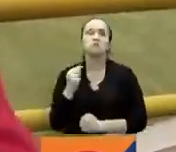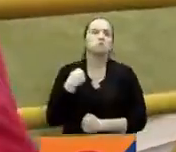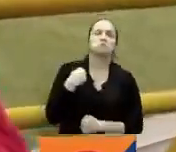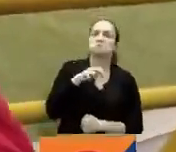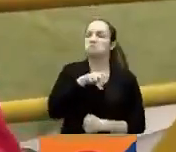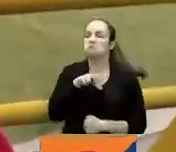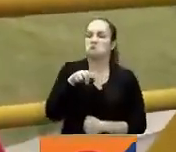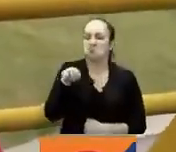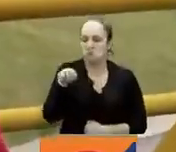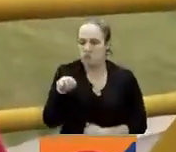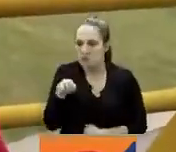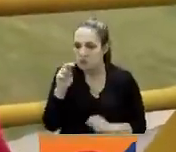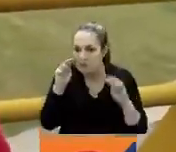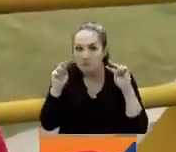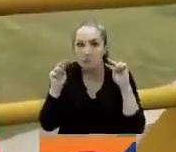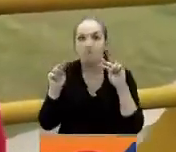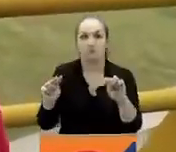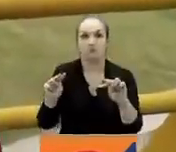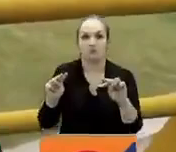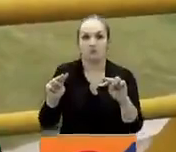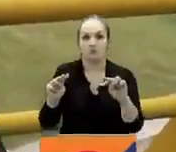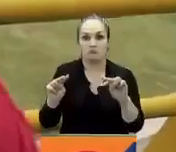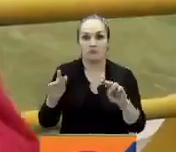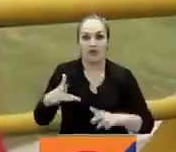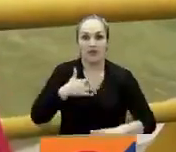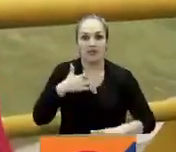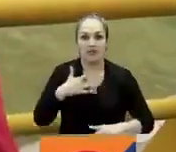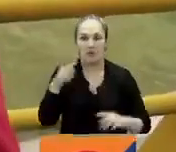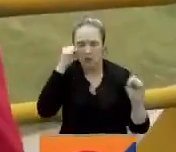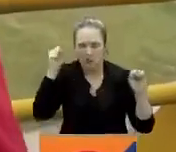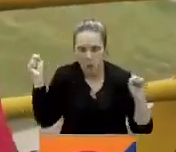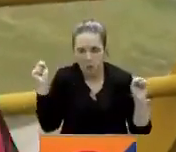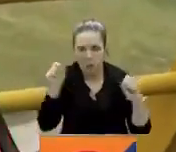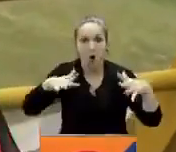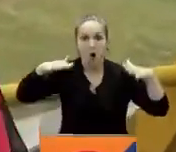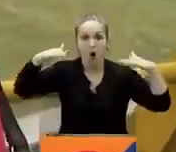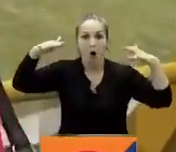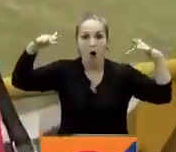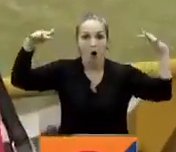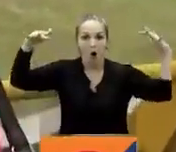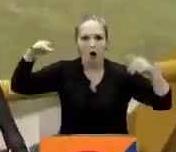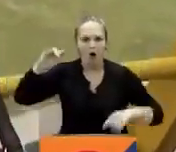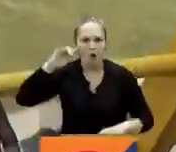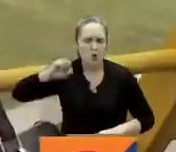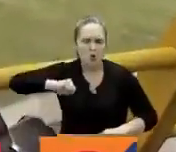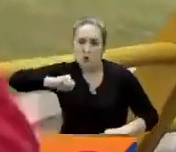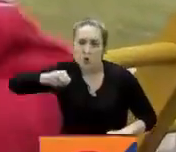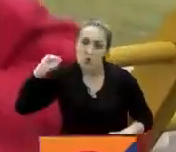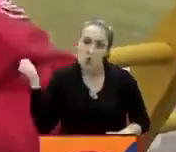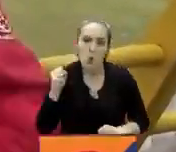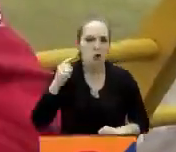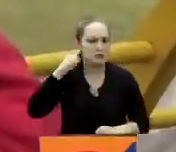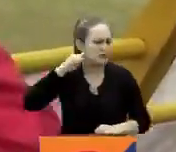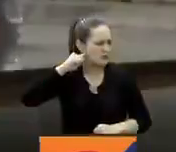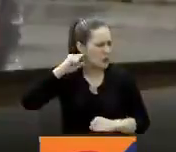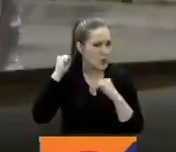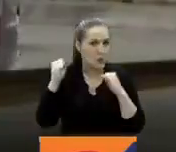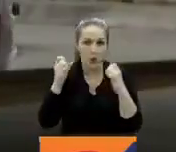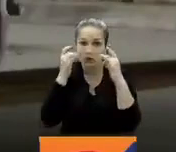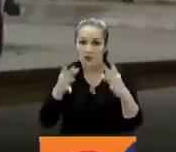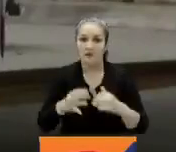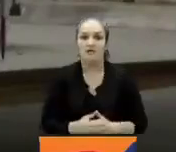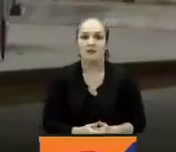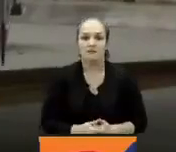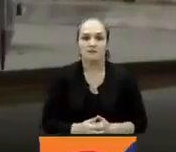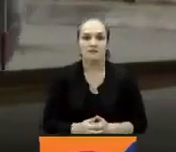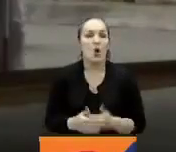Cuando un momento se ve como un esplendor, y se escucha un golpe, pero terrible, terrible. Un